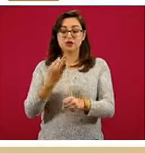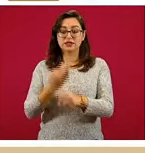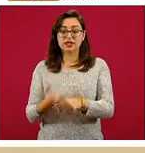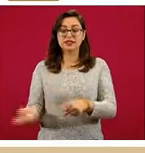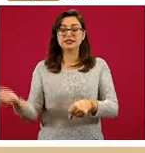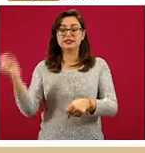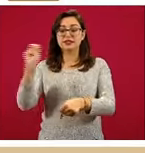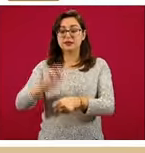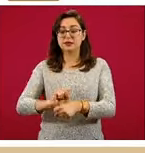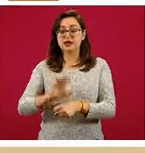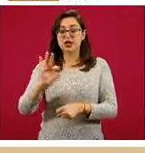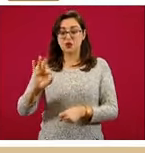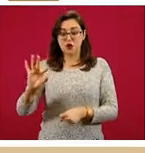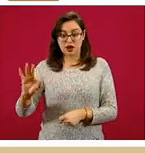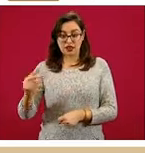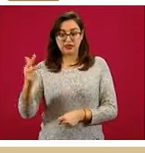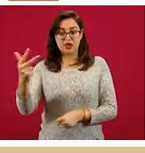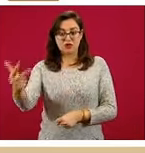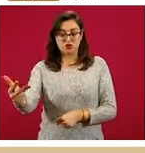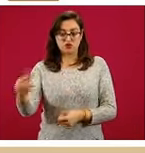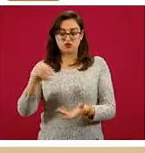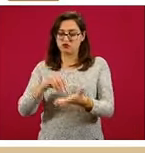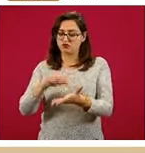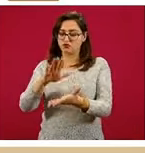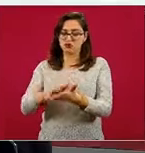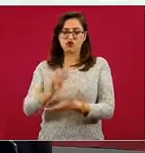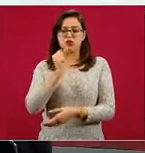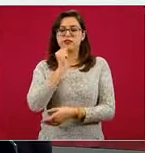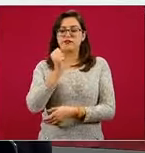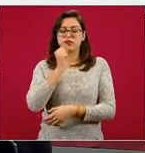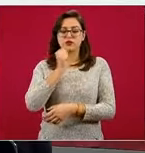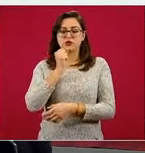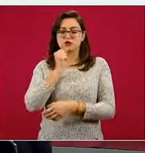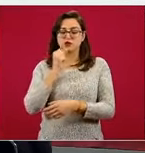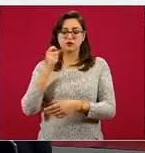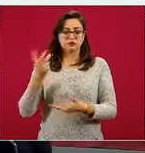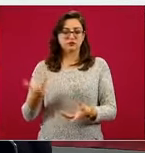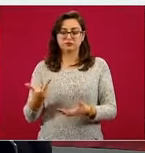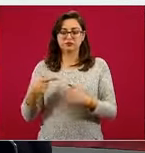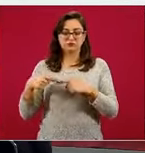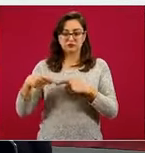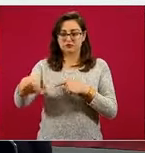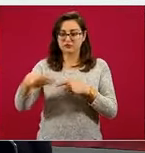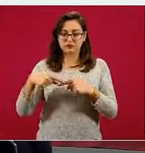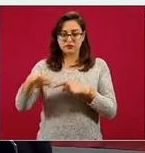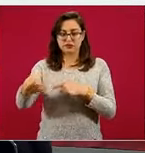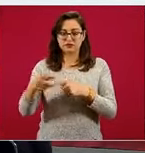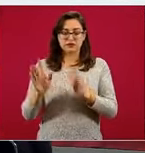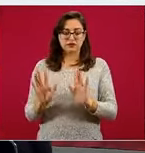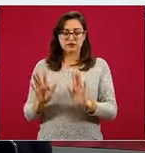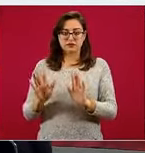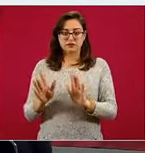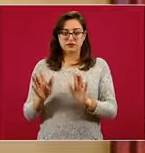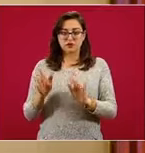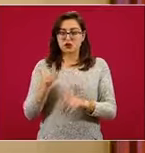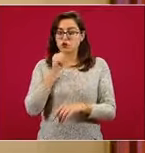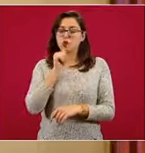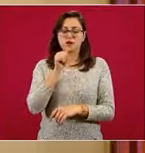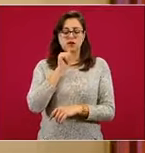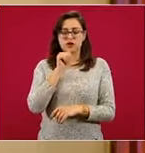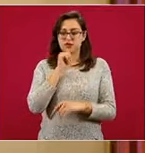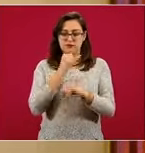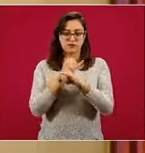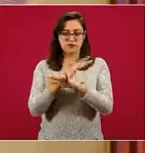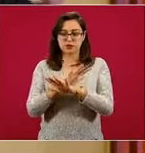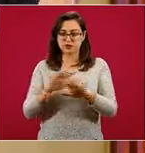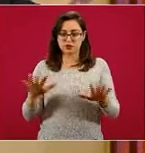epidemiológica 48, que no está graficada aquí porque no hay ningún caso de estos notificados que haya iniciado con signos y síntomas en la